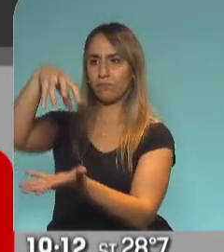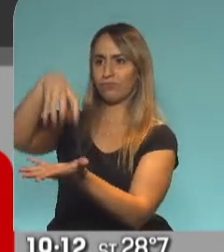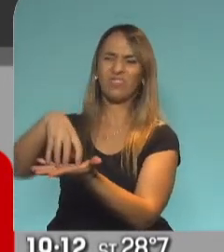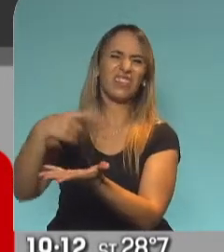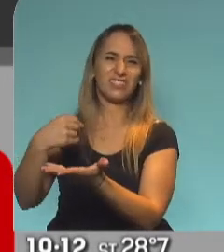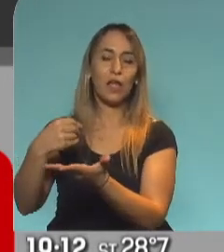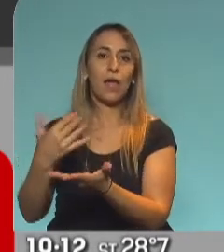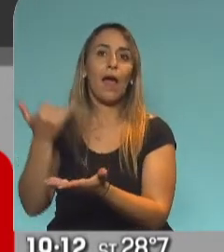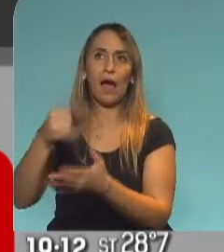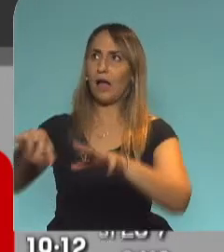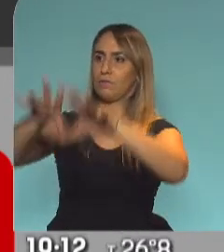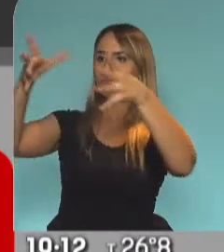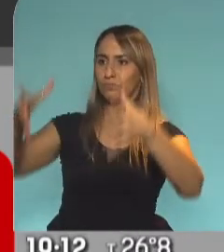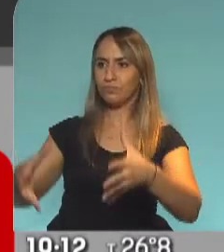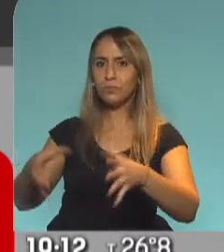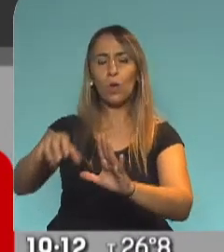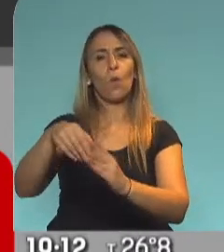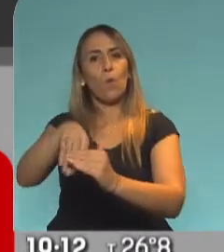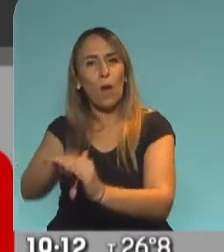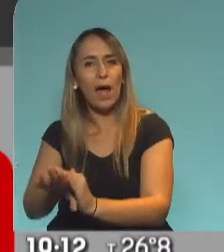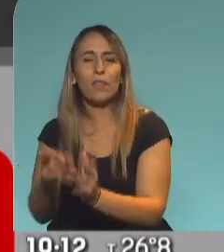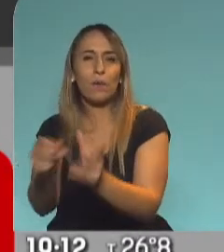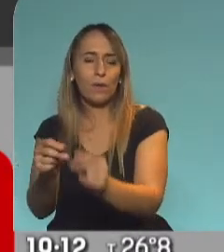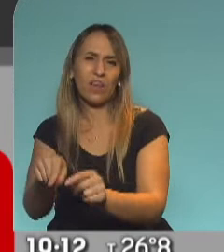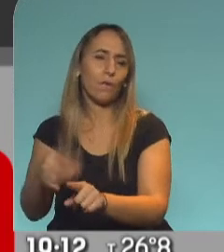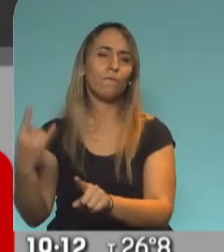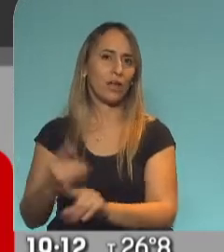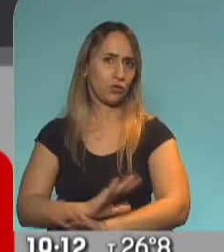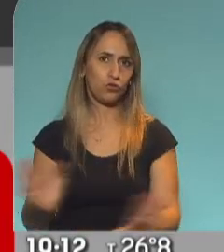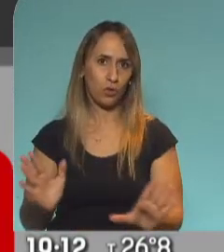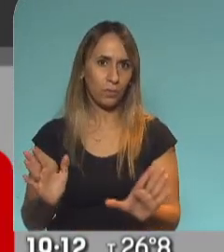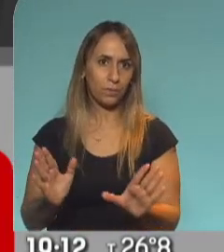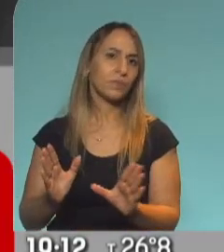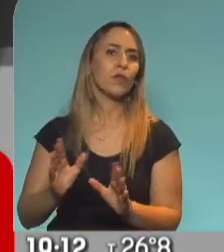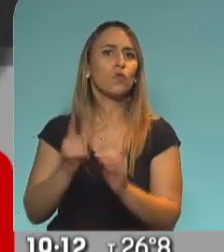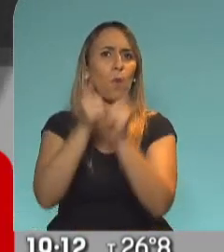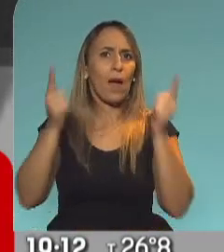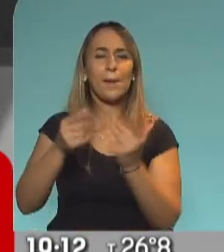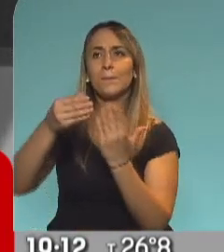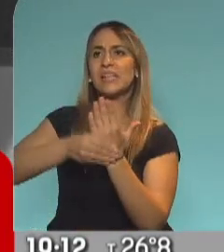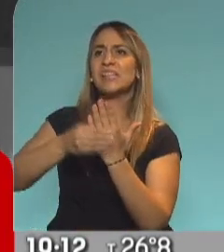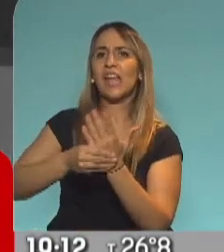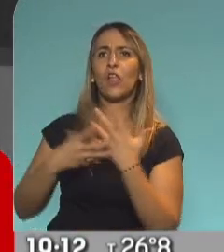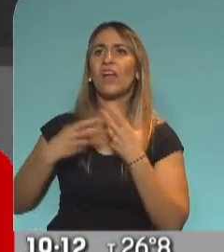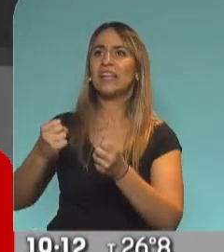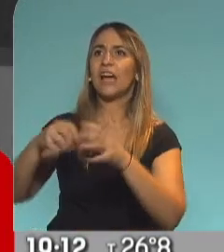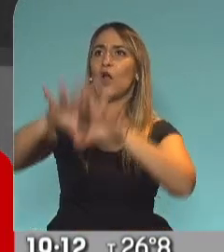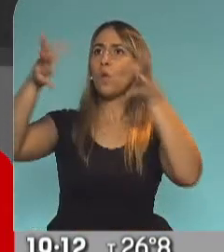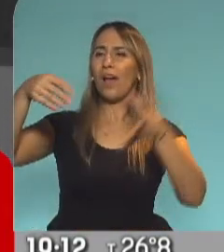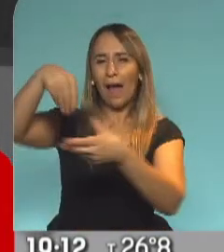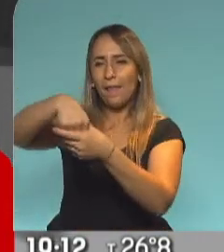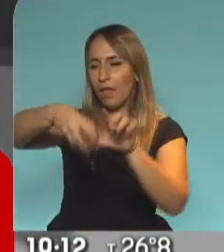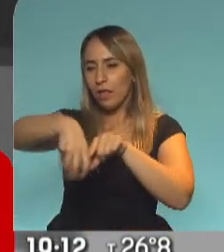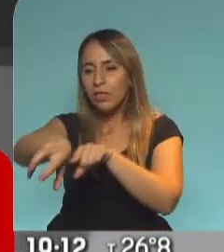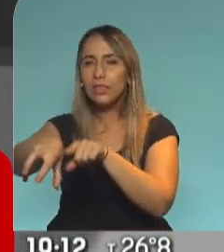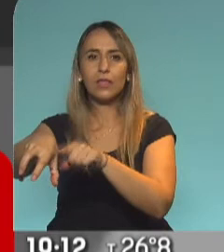vacunas están ahí y la gente va en forma permanente. Eso es absolutamente falso. No hay un vacunatorio VIP en el Ministerio de Salud ni en ningún ámbito